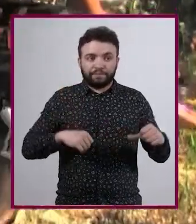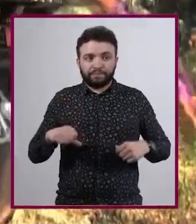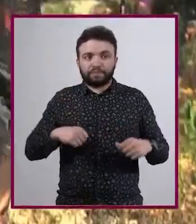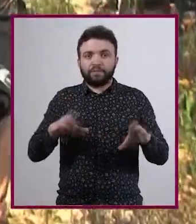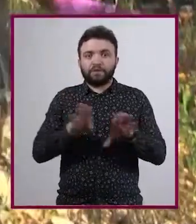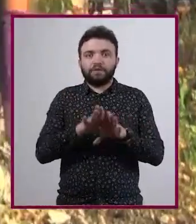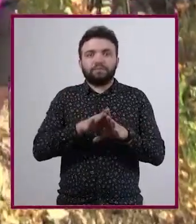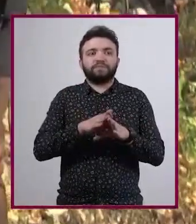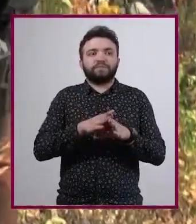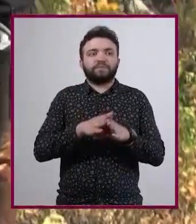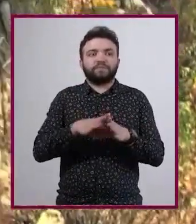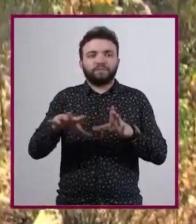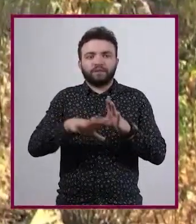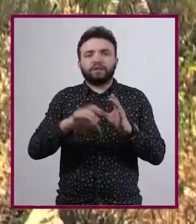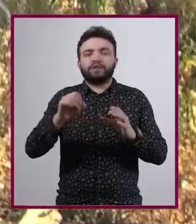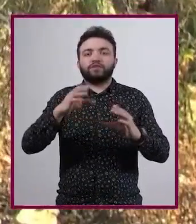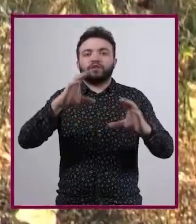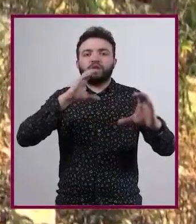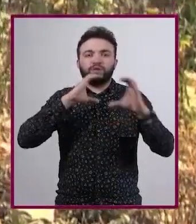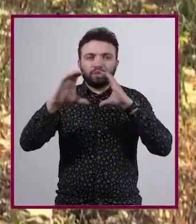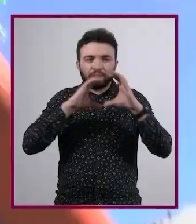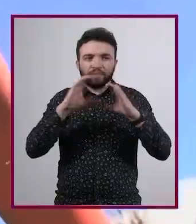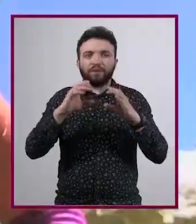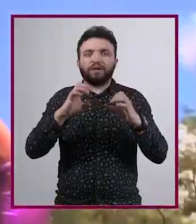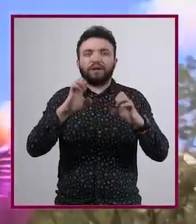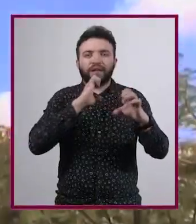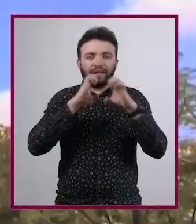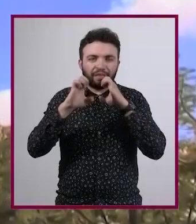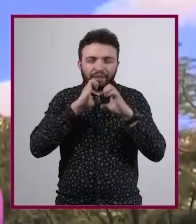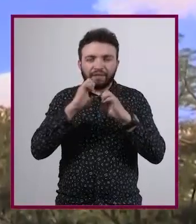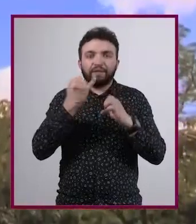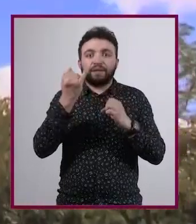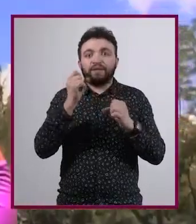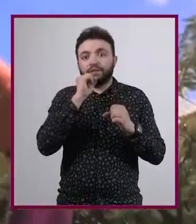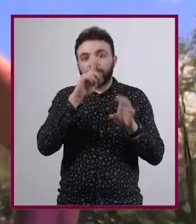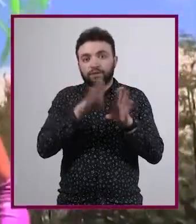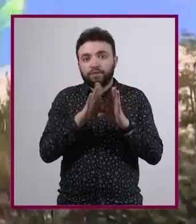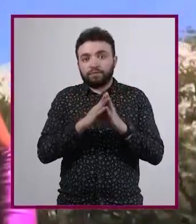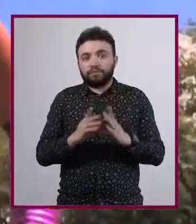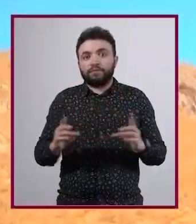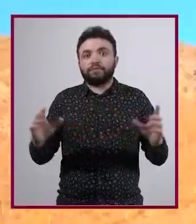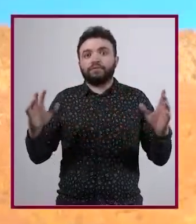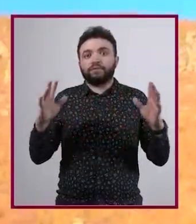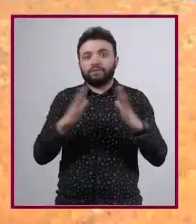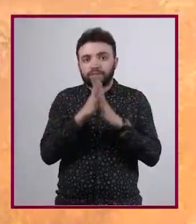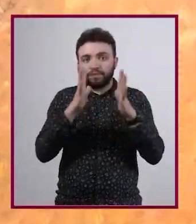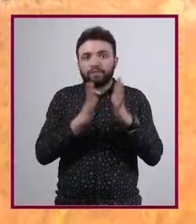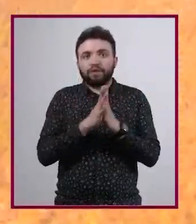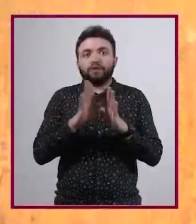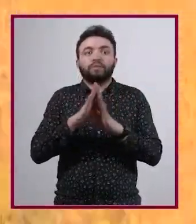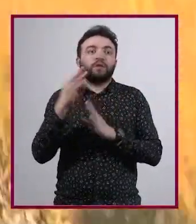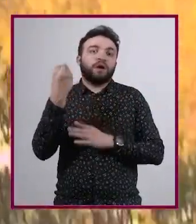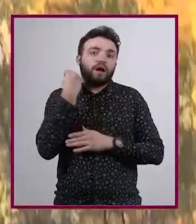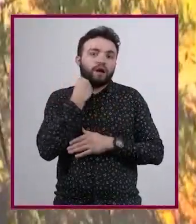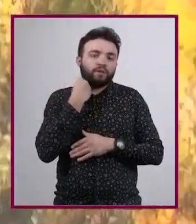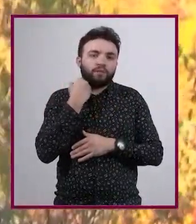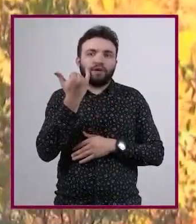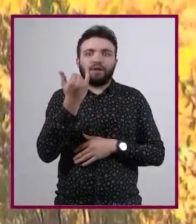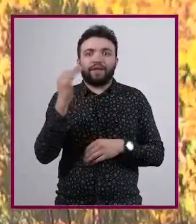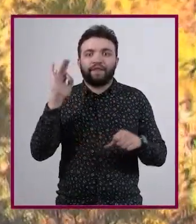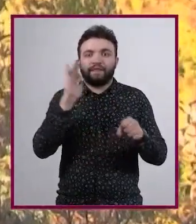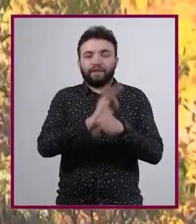de conversaciones, de entrevistas y de encuentros que sostuve con una abogada y defensora del